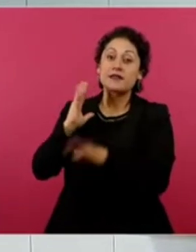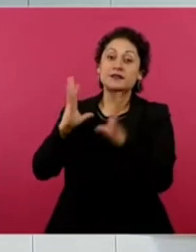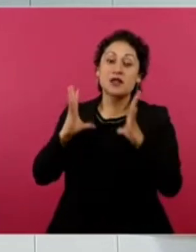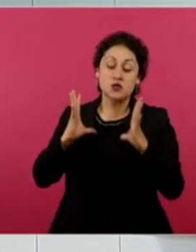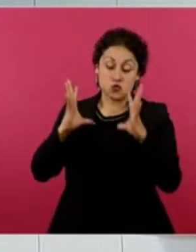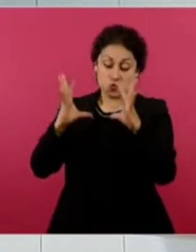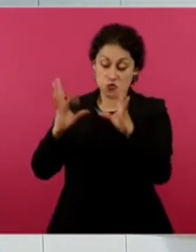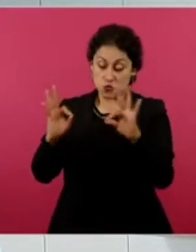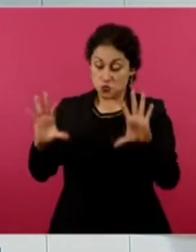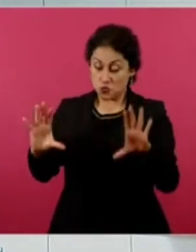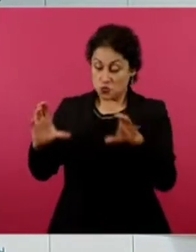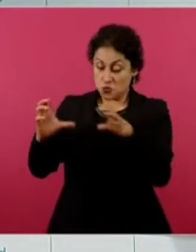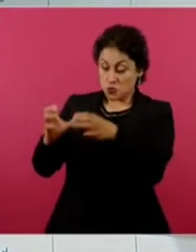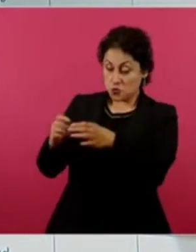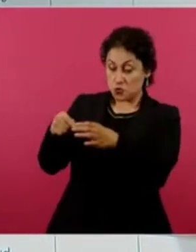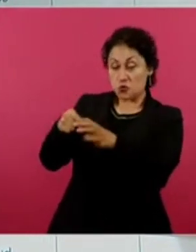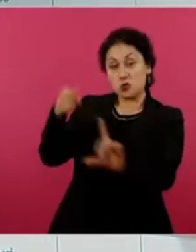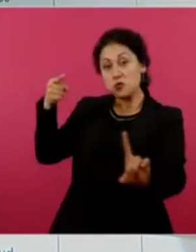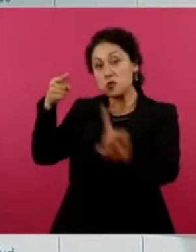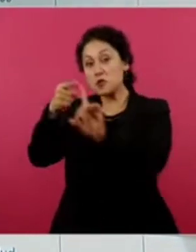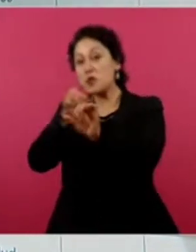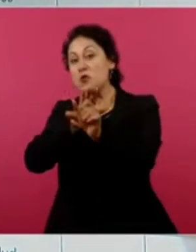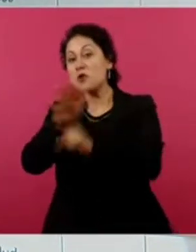que no haya corrupción.